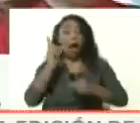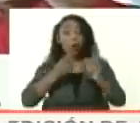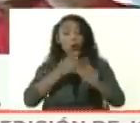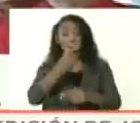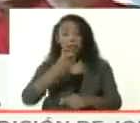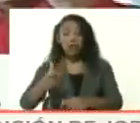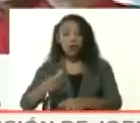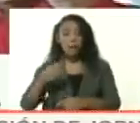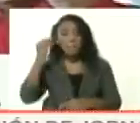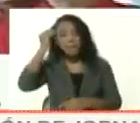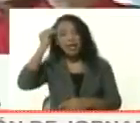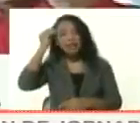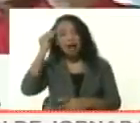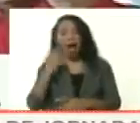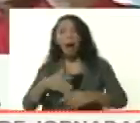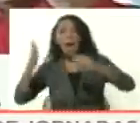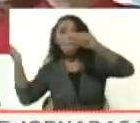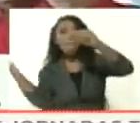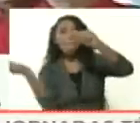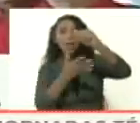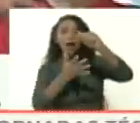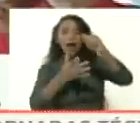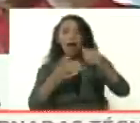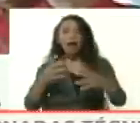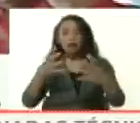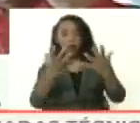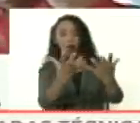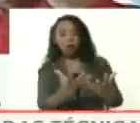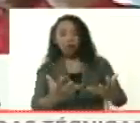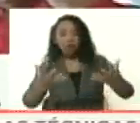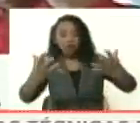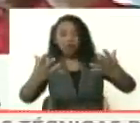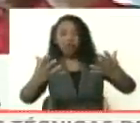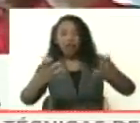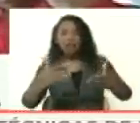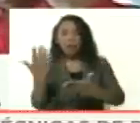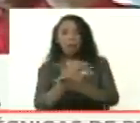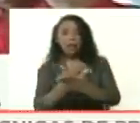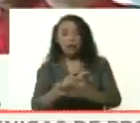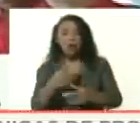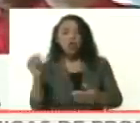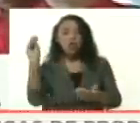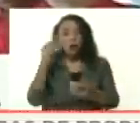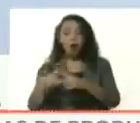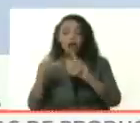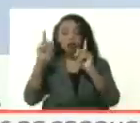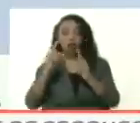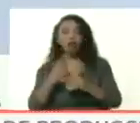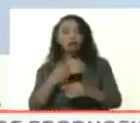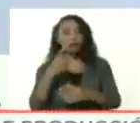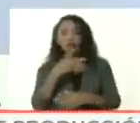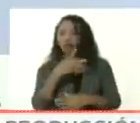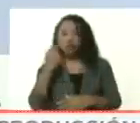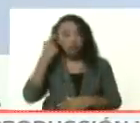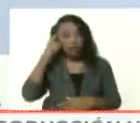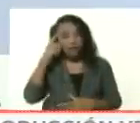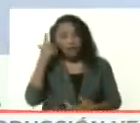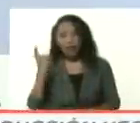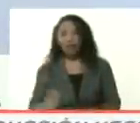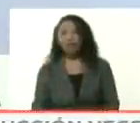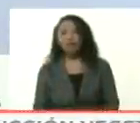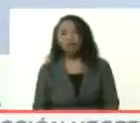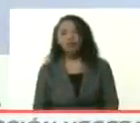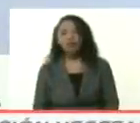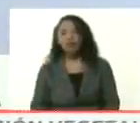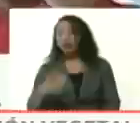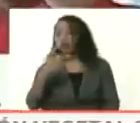plátano, cortas el racimo de plátano y te llevas el racimo de plátano y dejas la mata y la mata vuelve a echar otro. No sabían. No